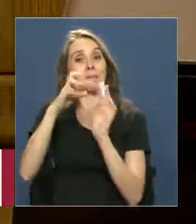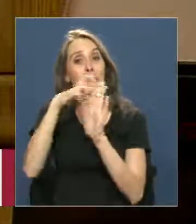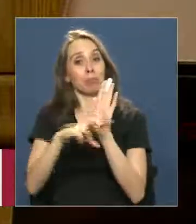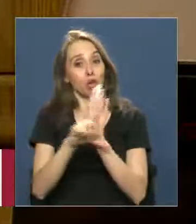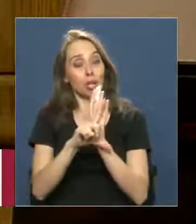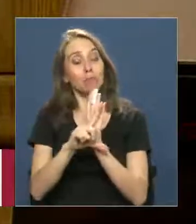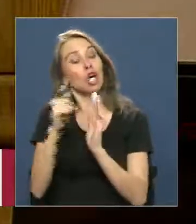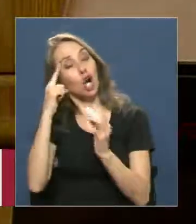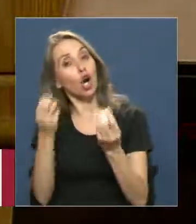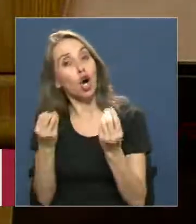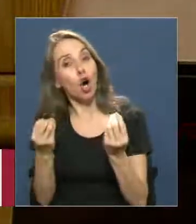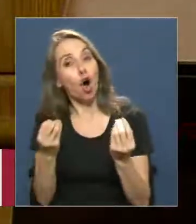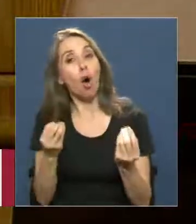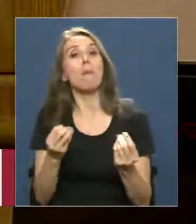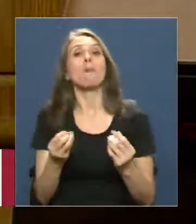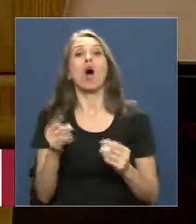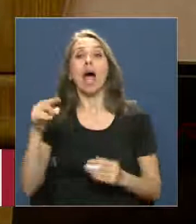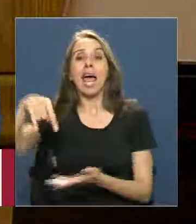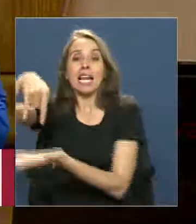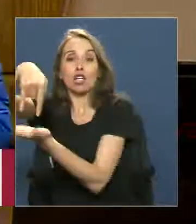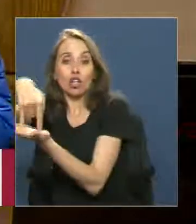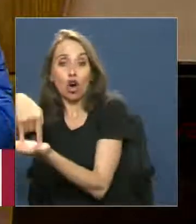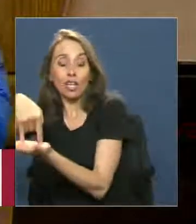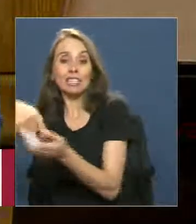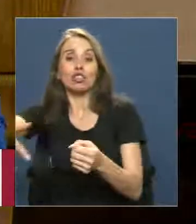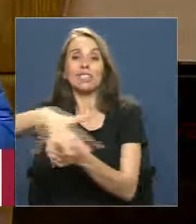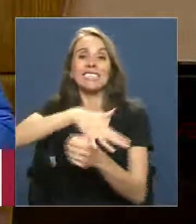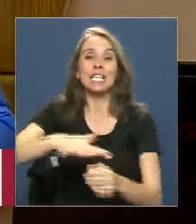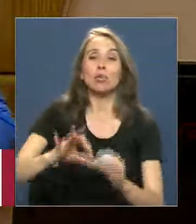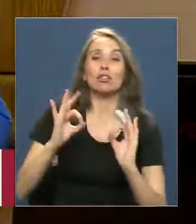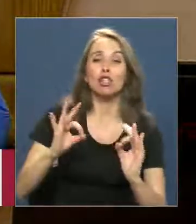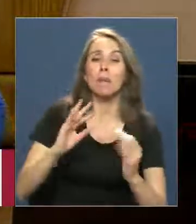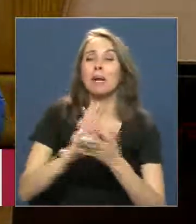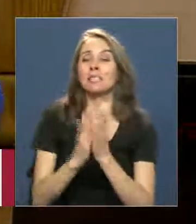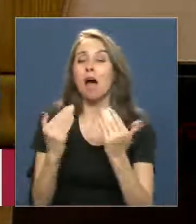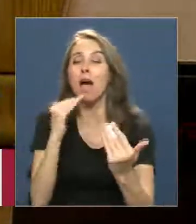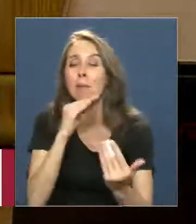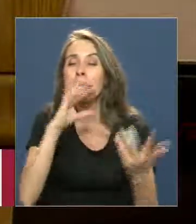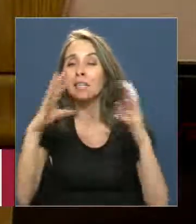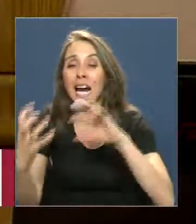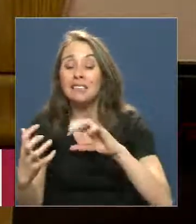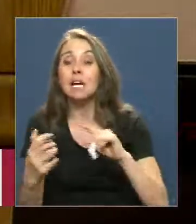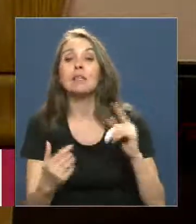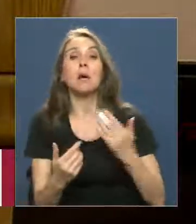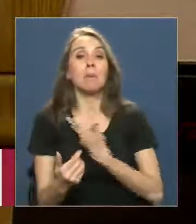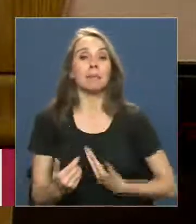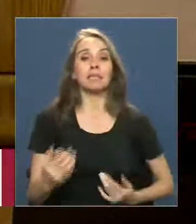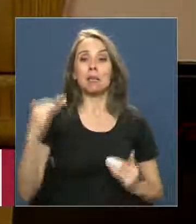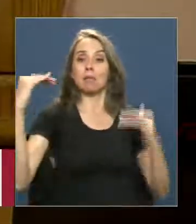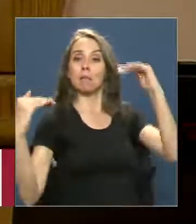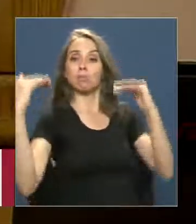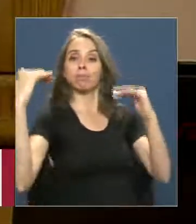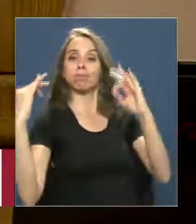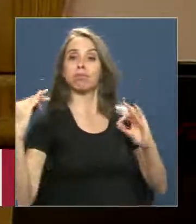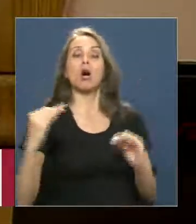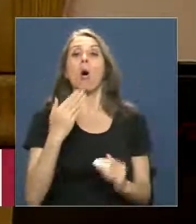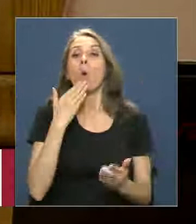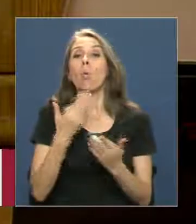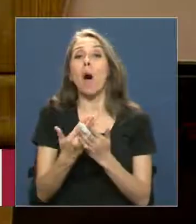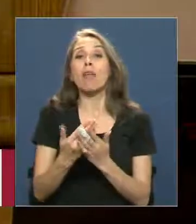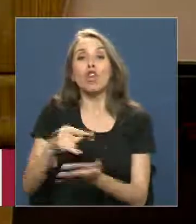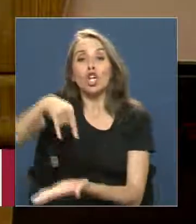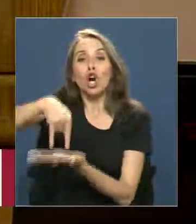es buscar ser un contrapeso en estas circunstancias, insisto, en las cuales el Congreso no pueda